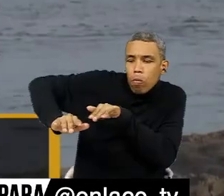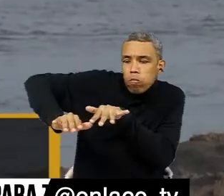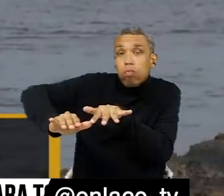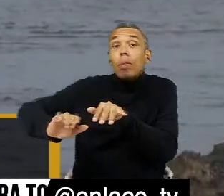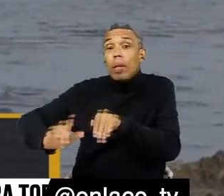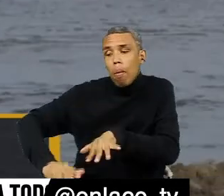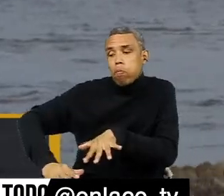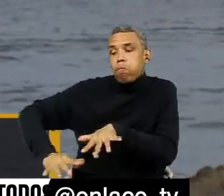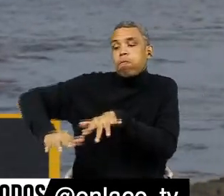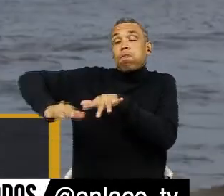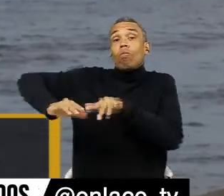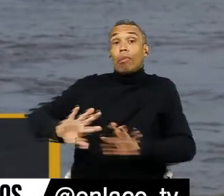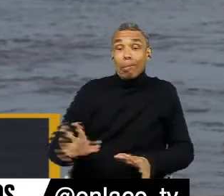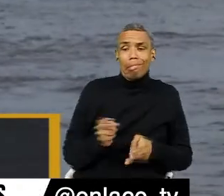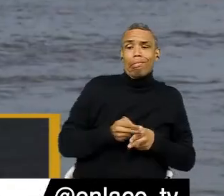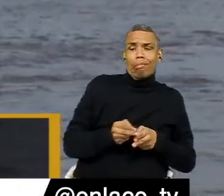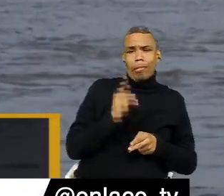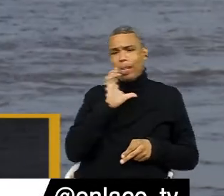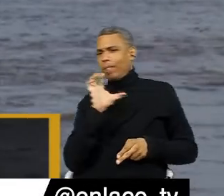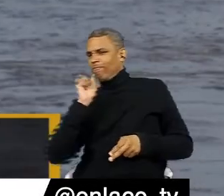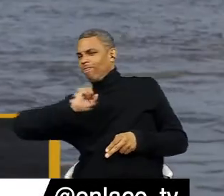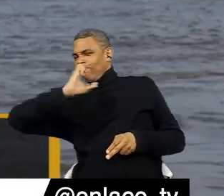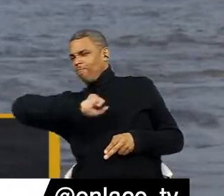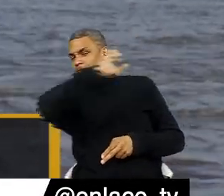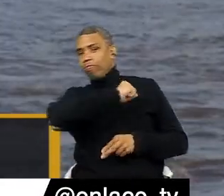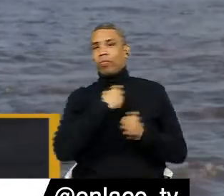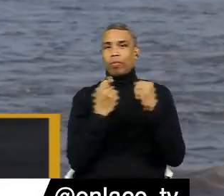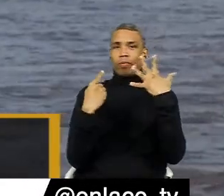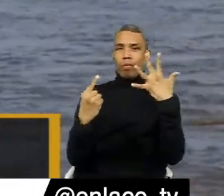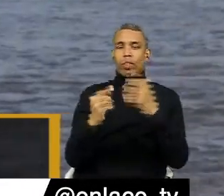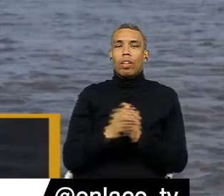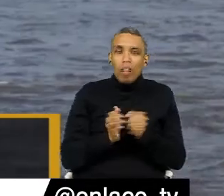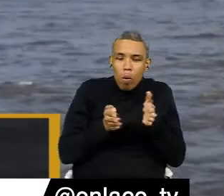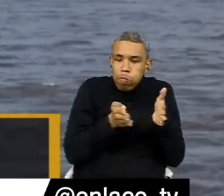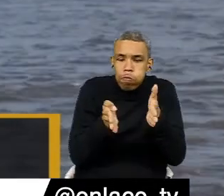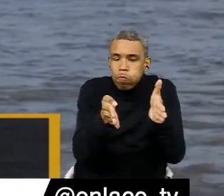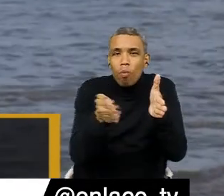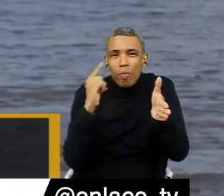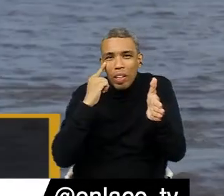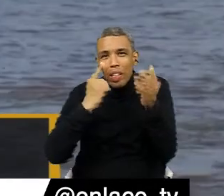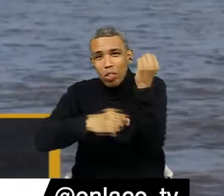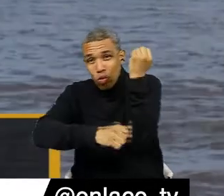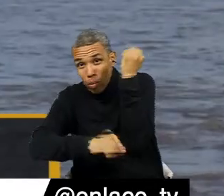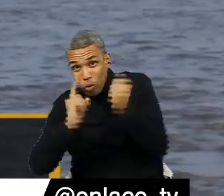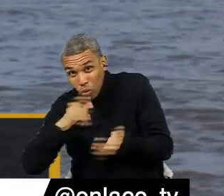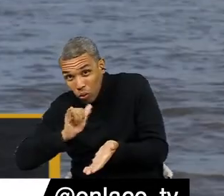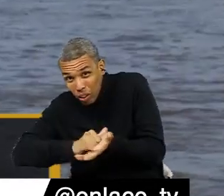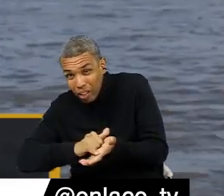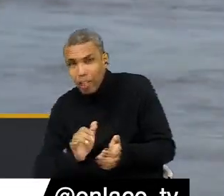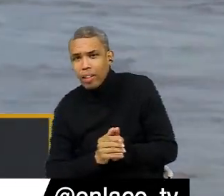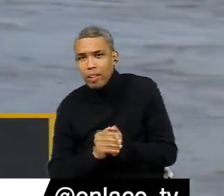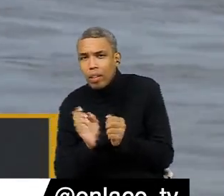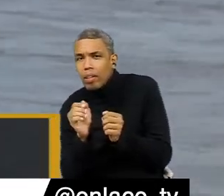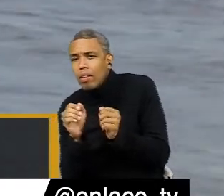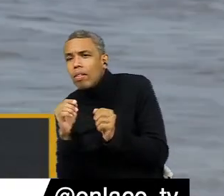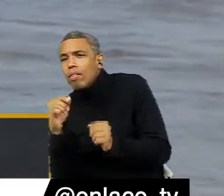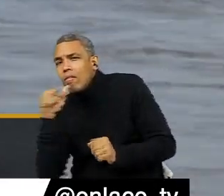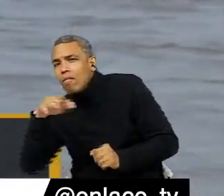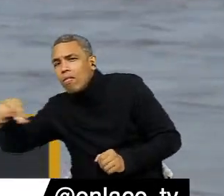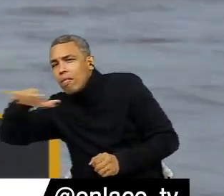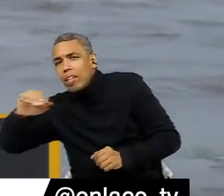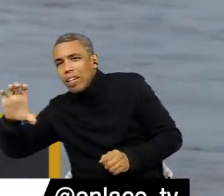Galán. Y sobre el río Sogamoso tenemos en la vereda La Cascajera del corregimiento La Fortuna y en la vereda El